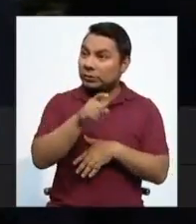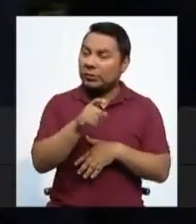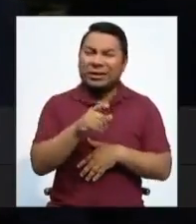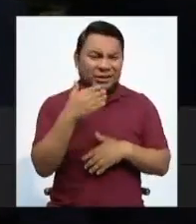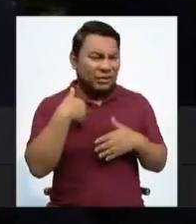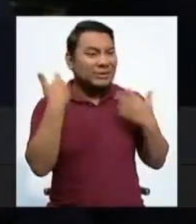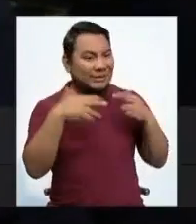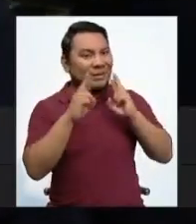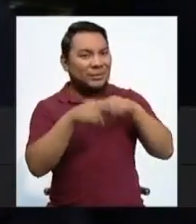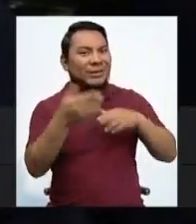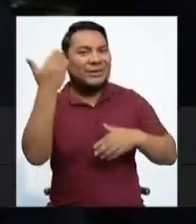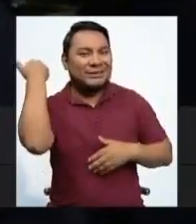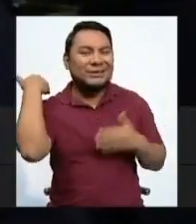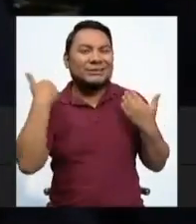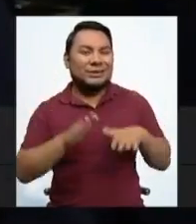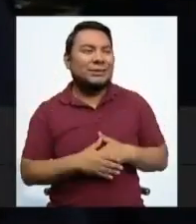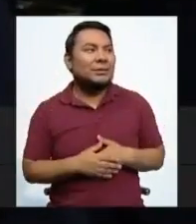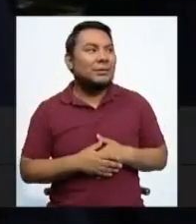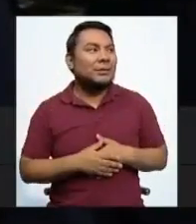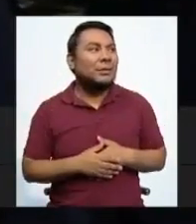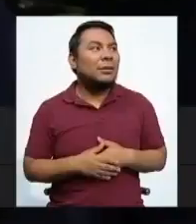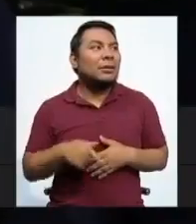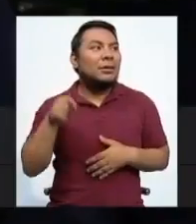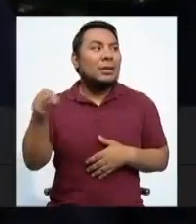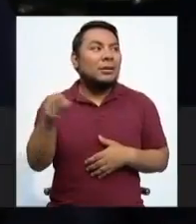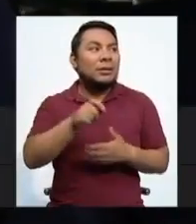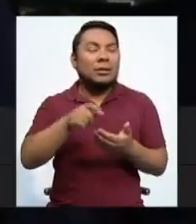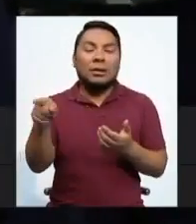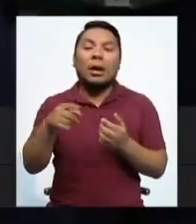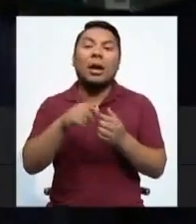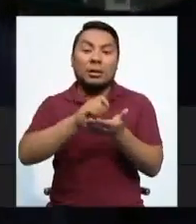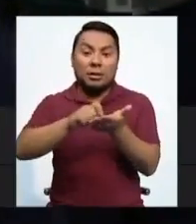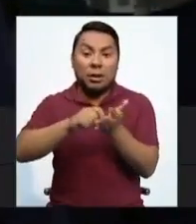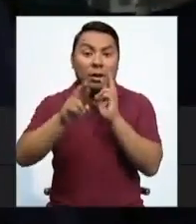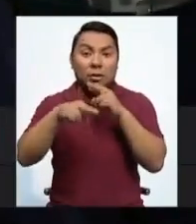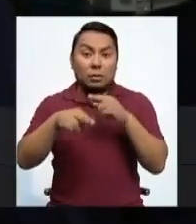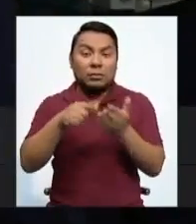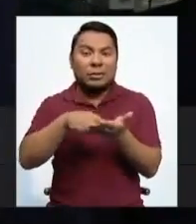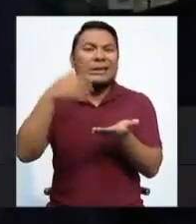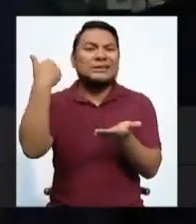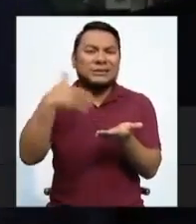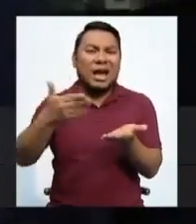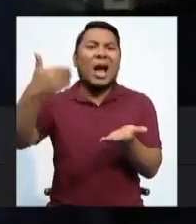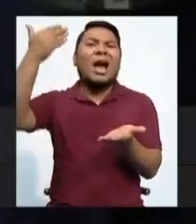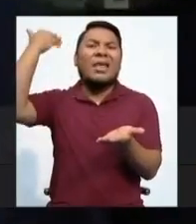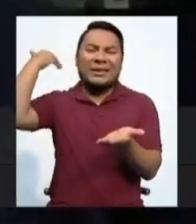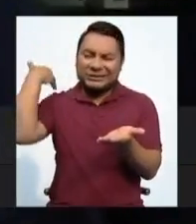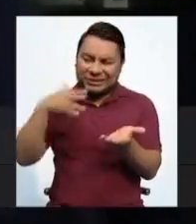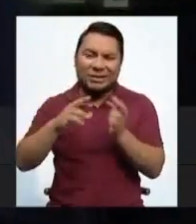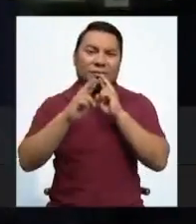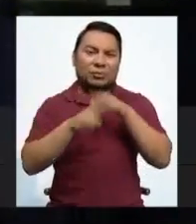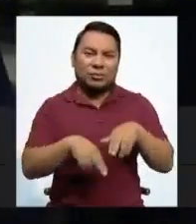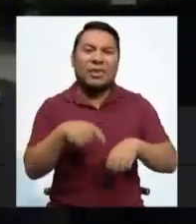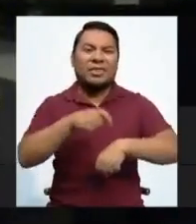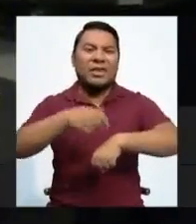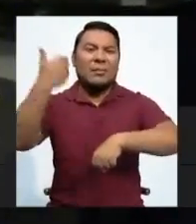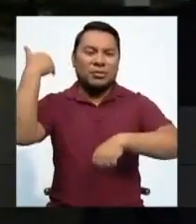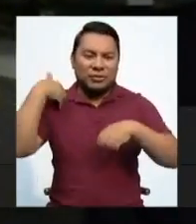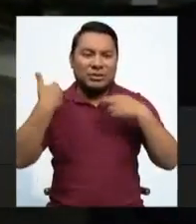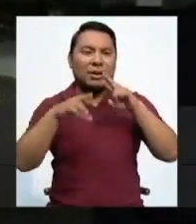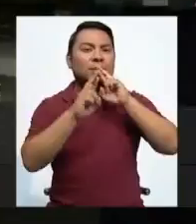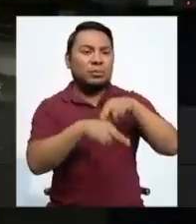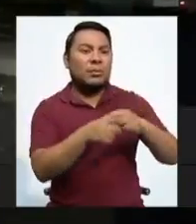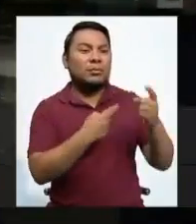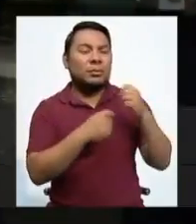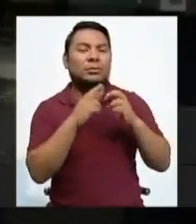responder. No, al contrario, ya está respondido, voy a repetir, ya está respondido. Y desde hace tiempo, lo que pasa es que una